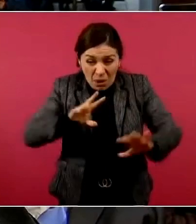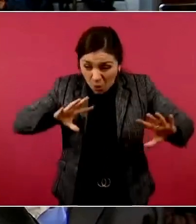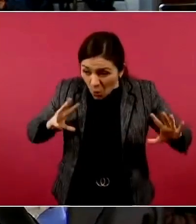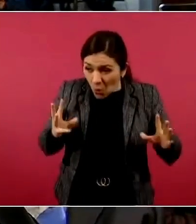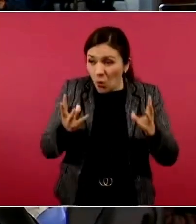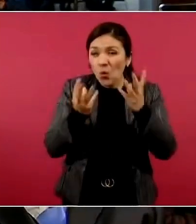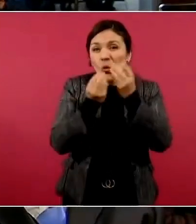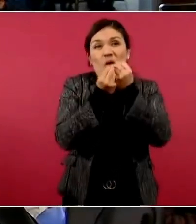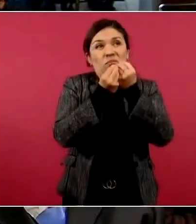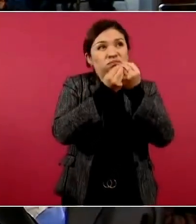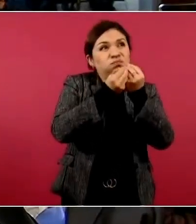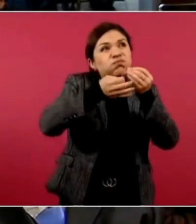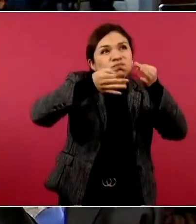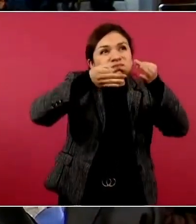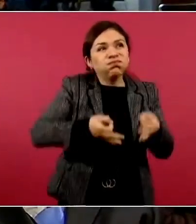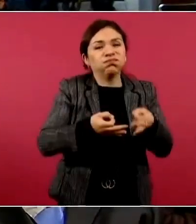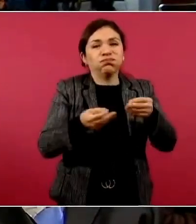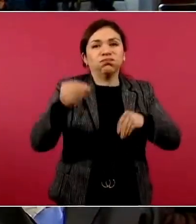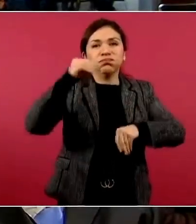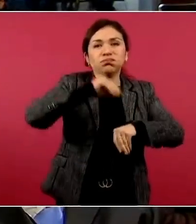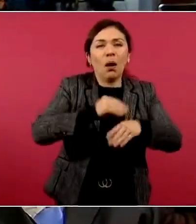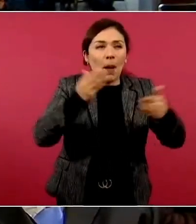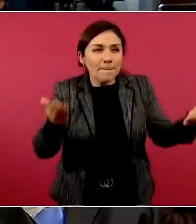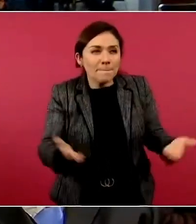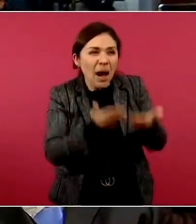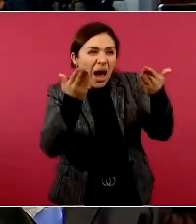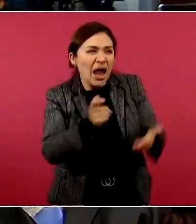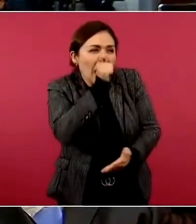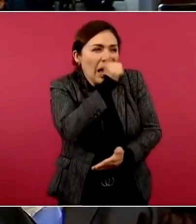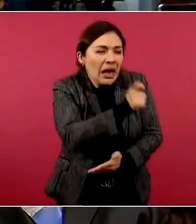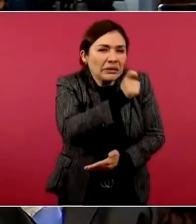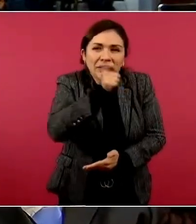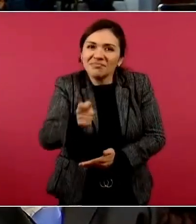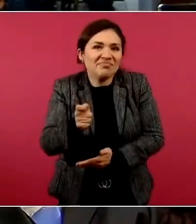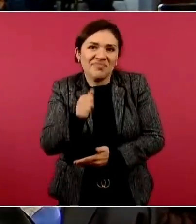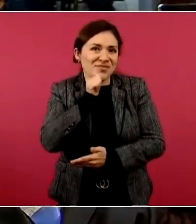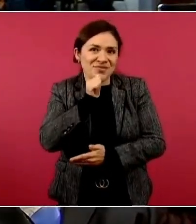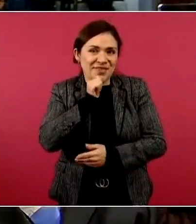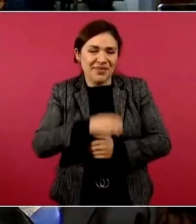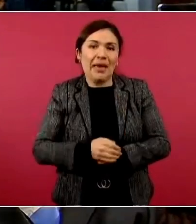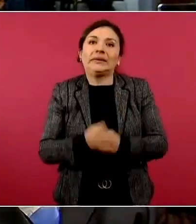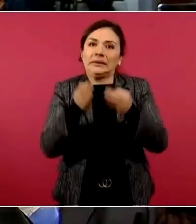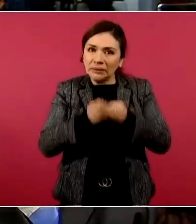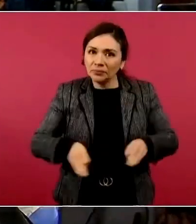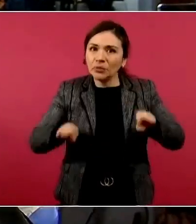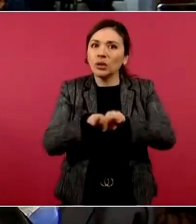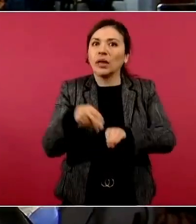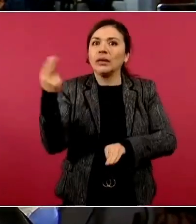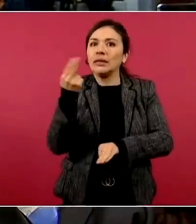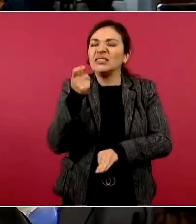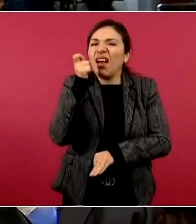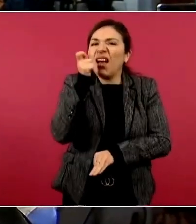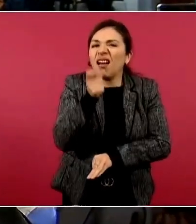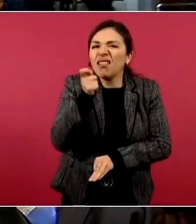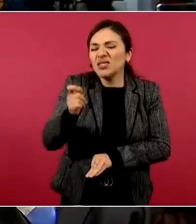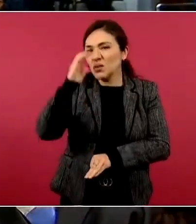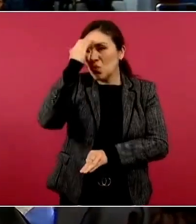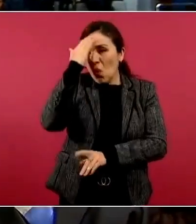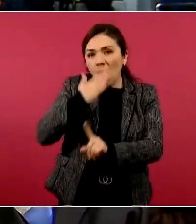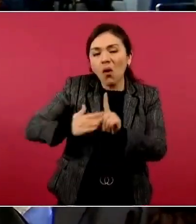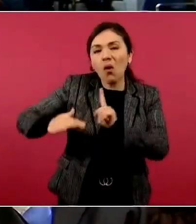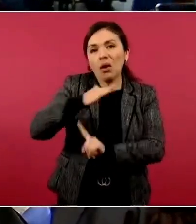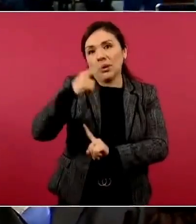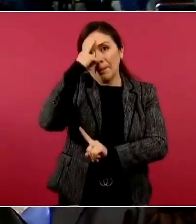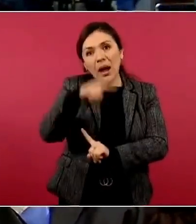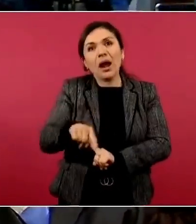la infraestructura de la danza. Entonces, es importante como tener un marco para poder tener